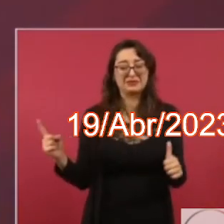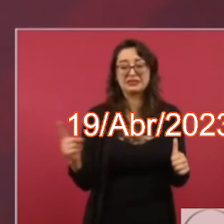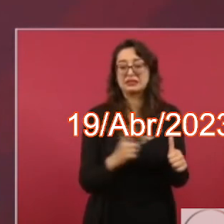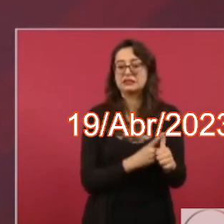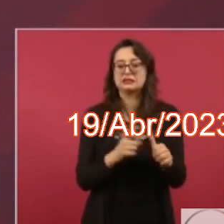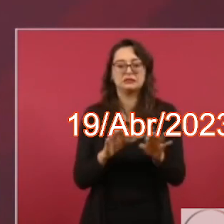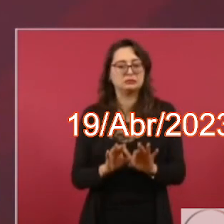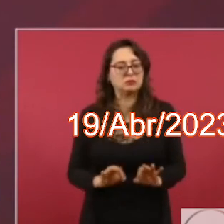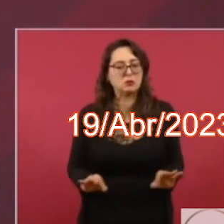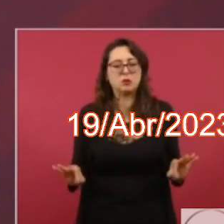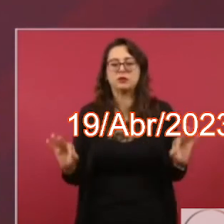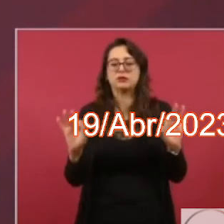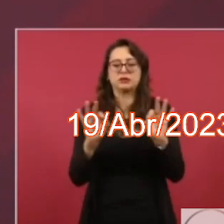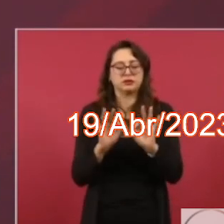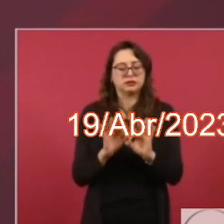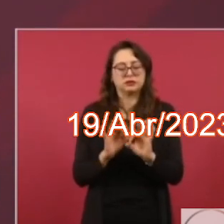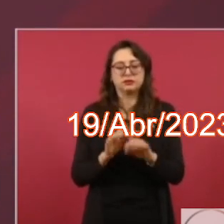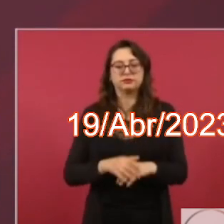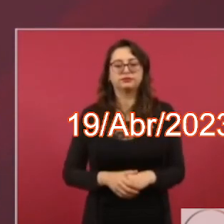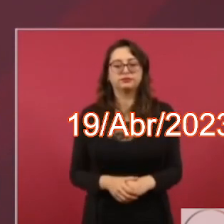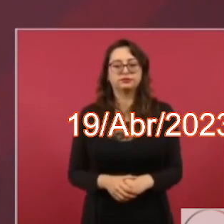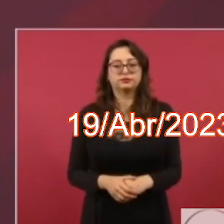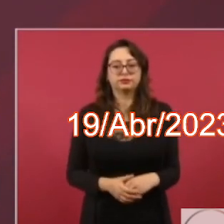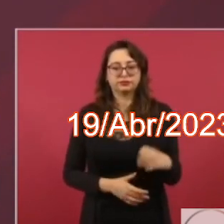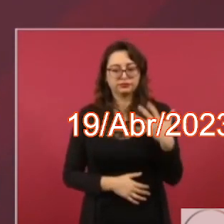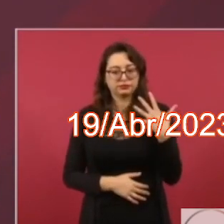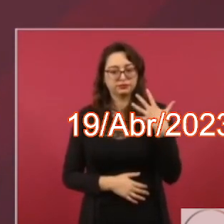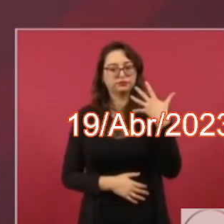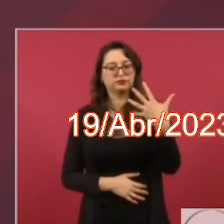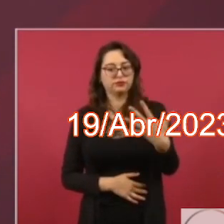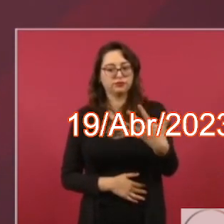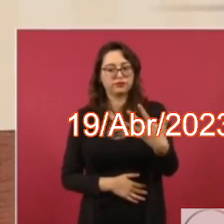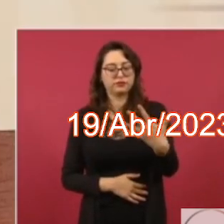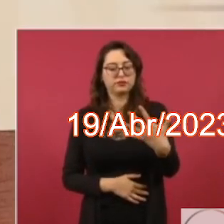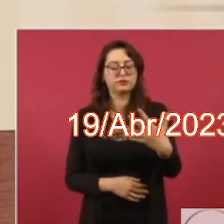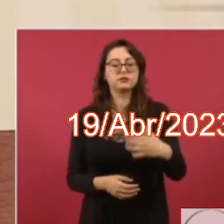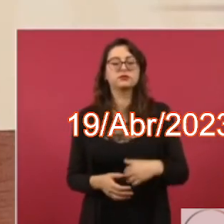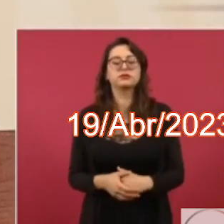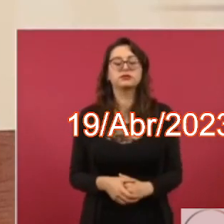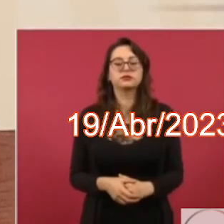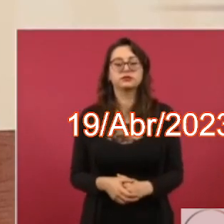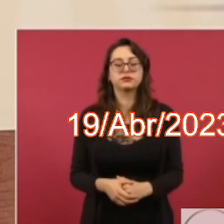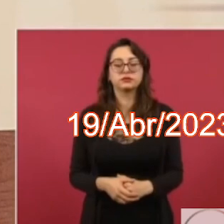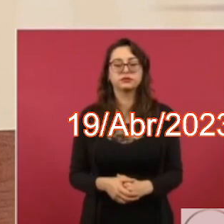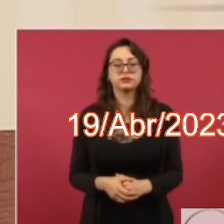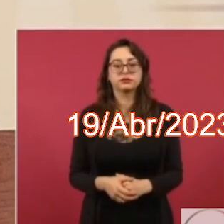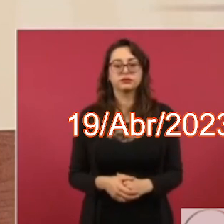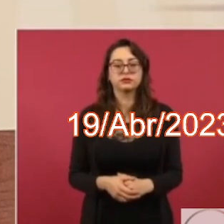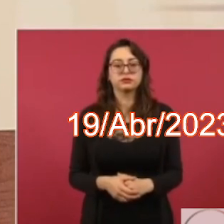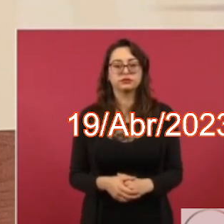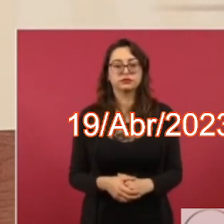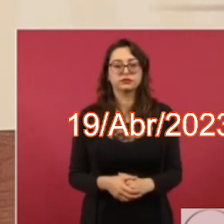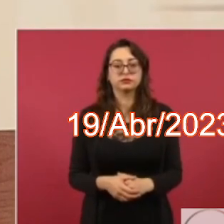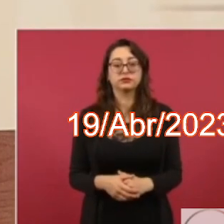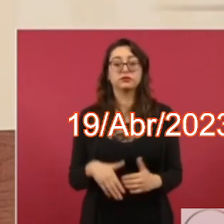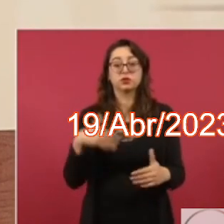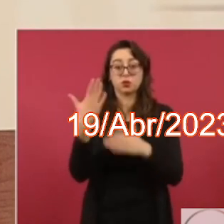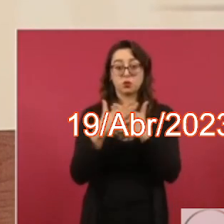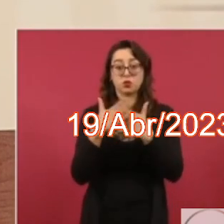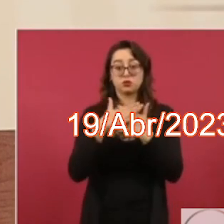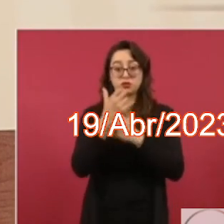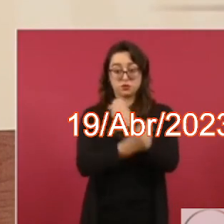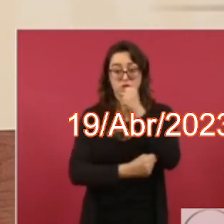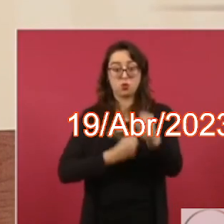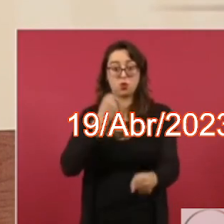fundamental y es prioritario. Cinco, el 1 de septiembre del año próximo,